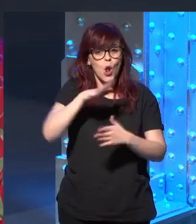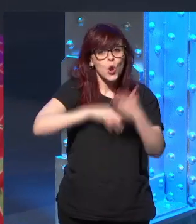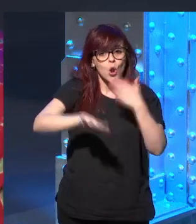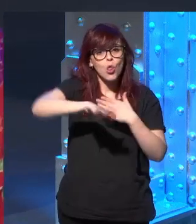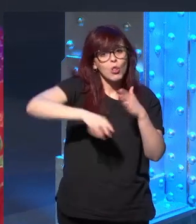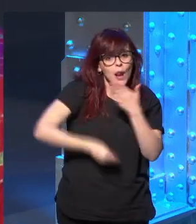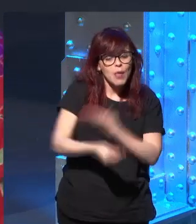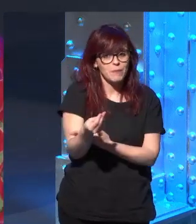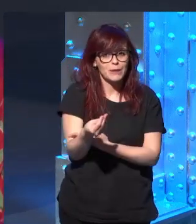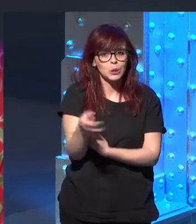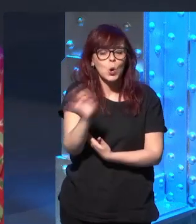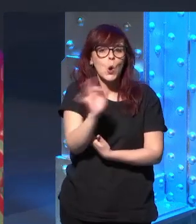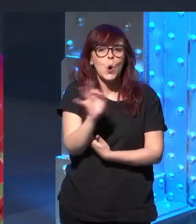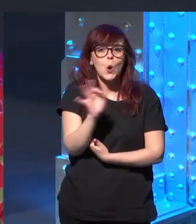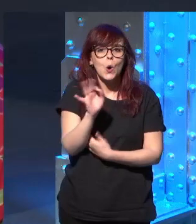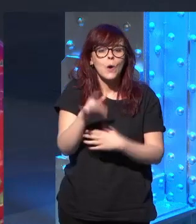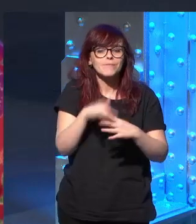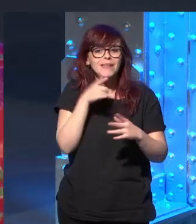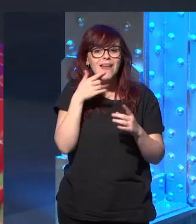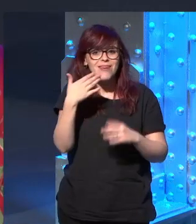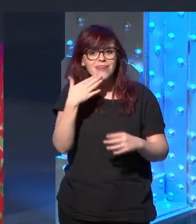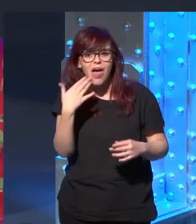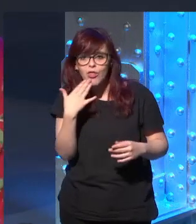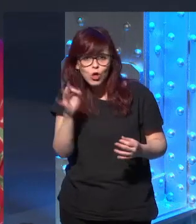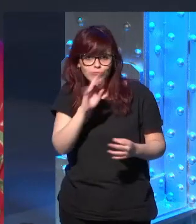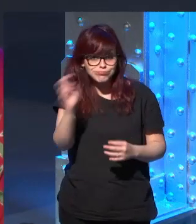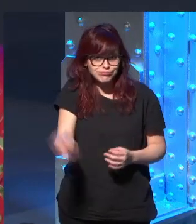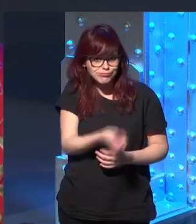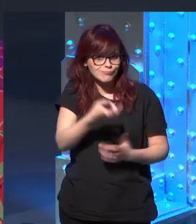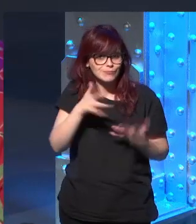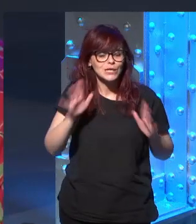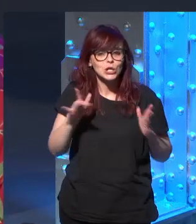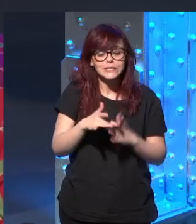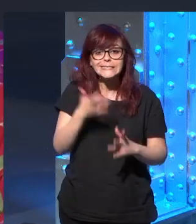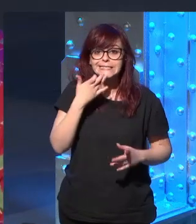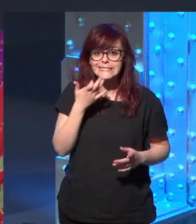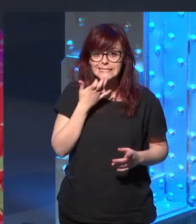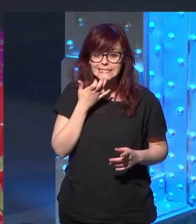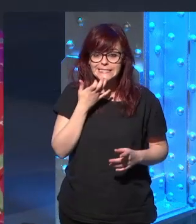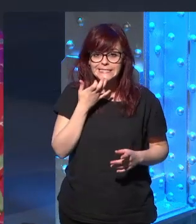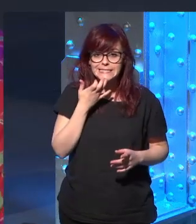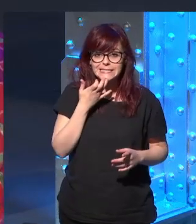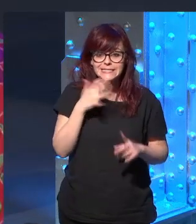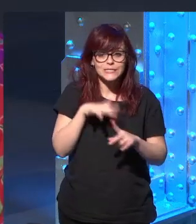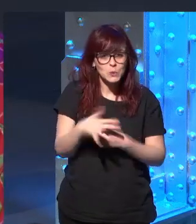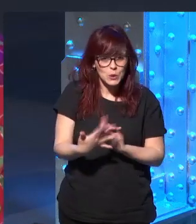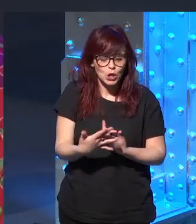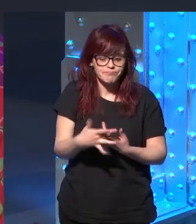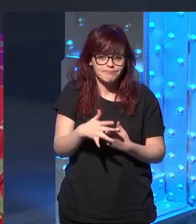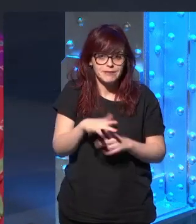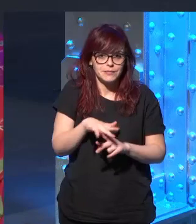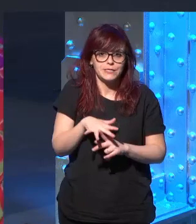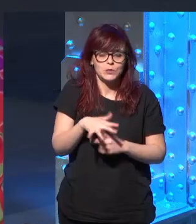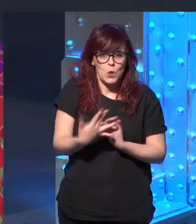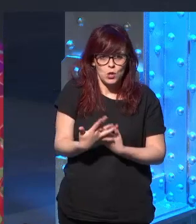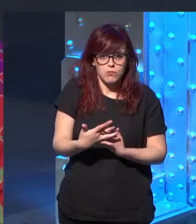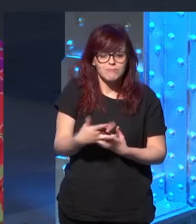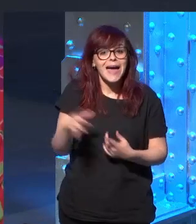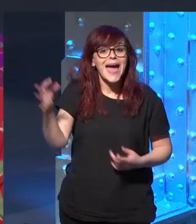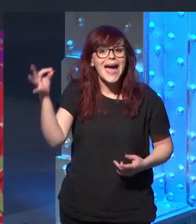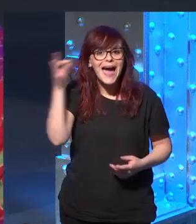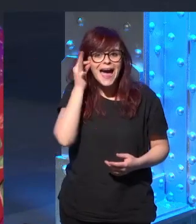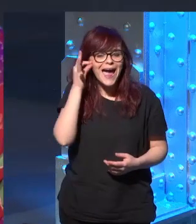de nacimiento, la edad, etcétera. Sin embargo, cuando esa circunstancia es el